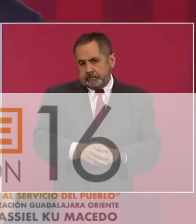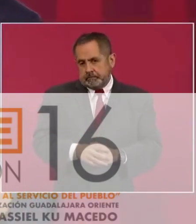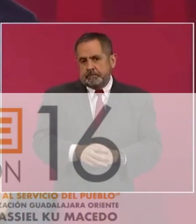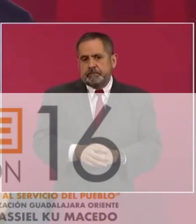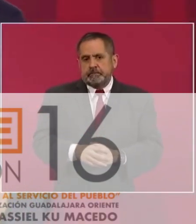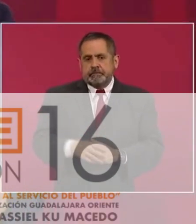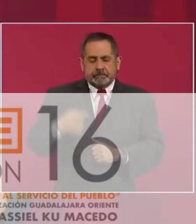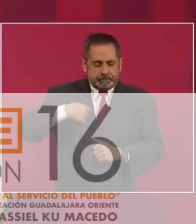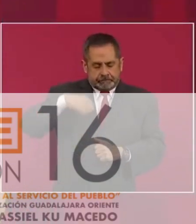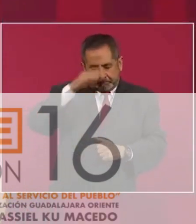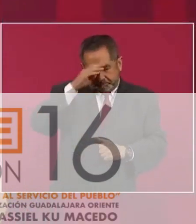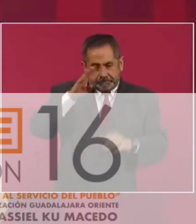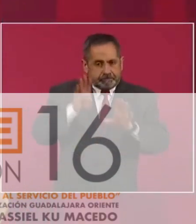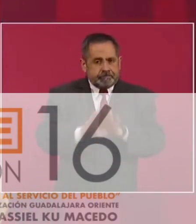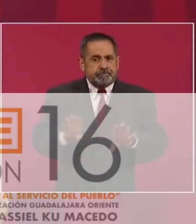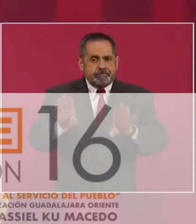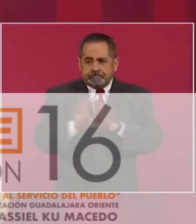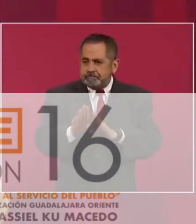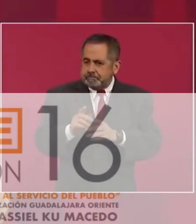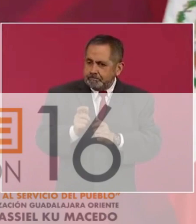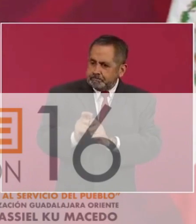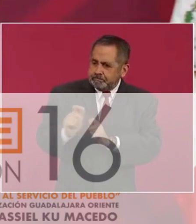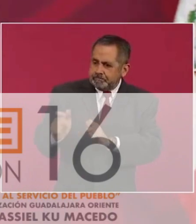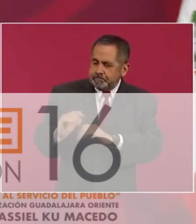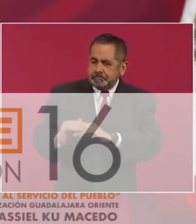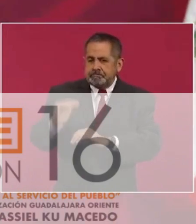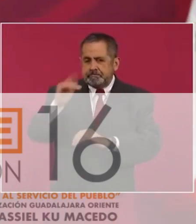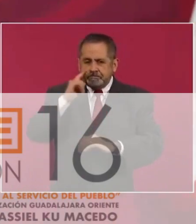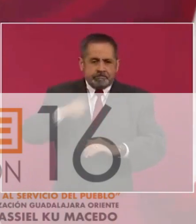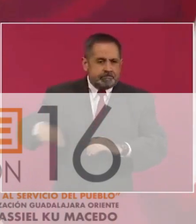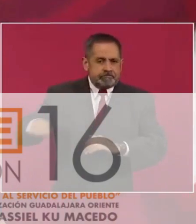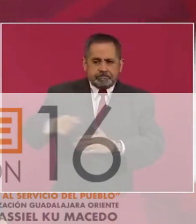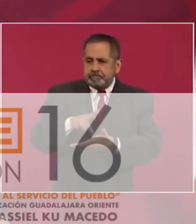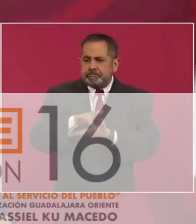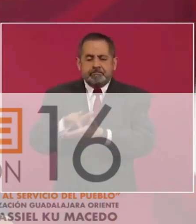Estamos buscando la manera de ayudarlos.